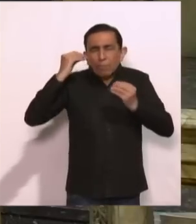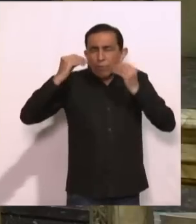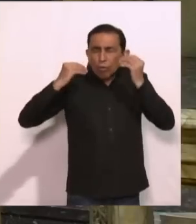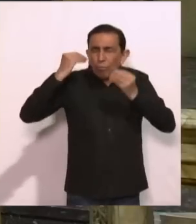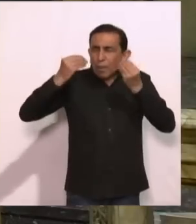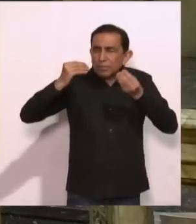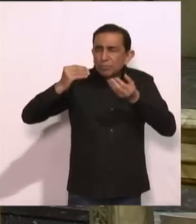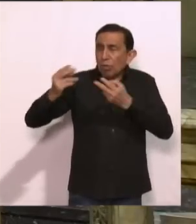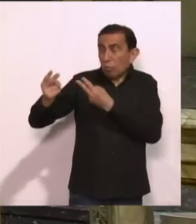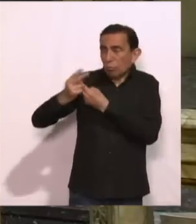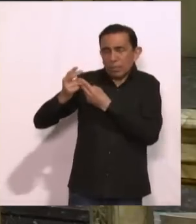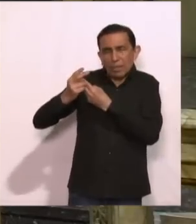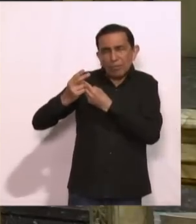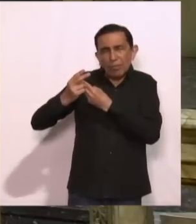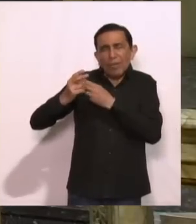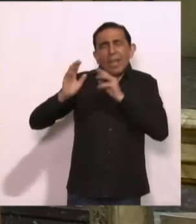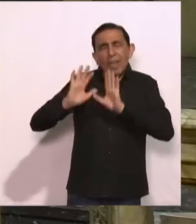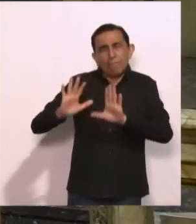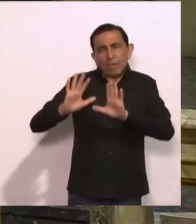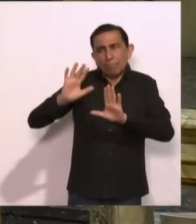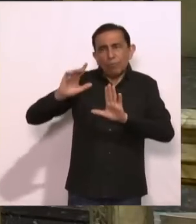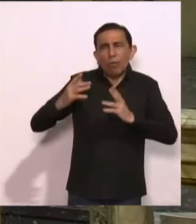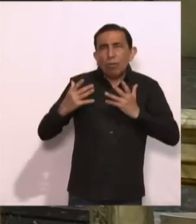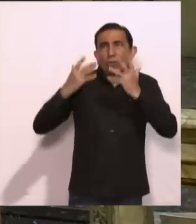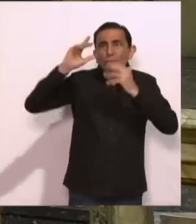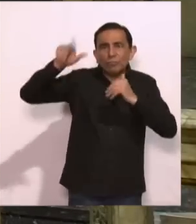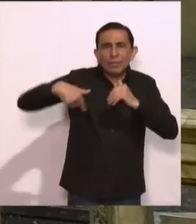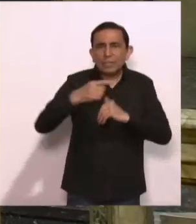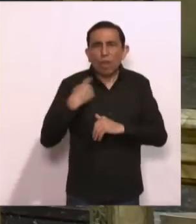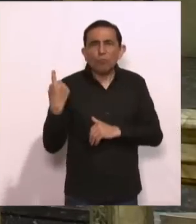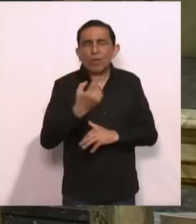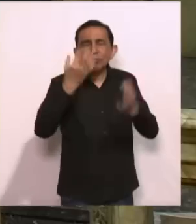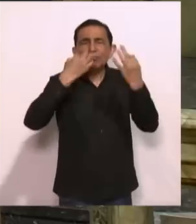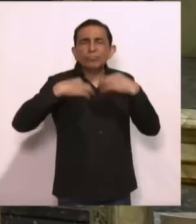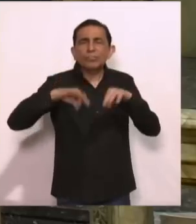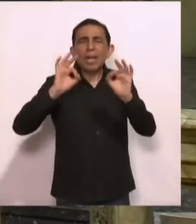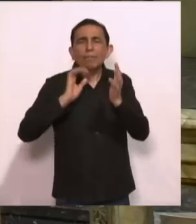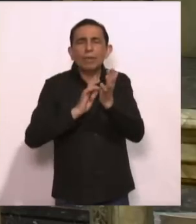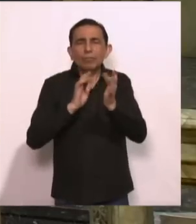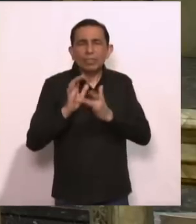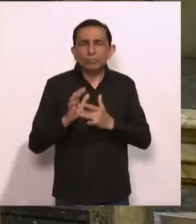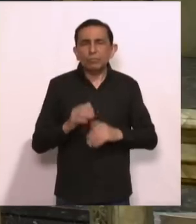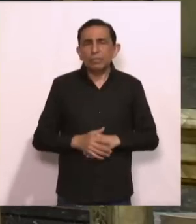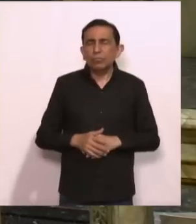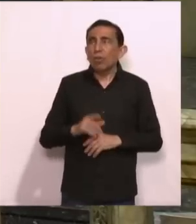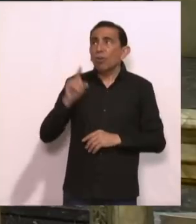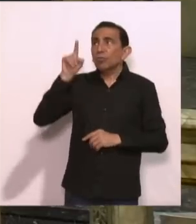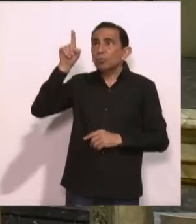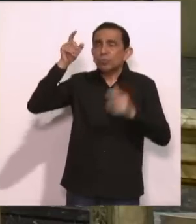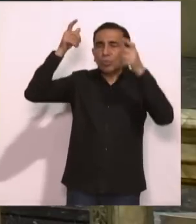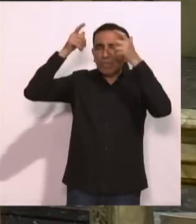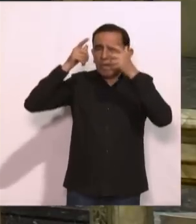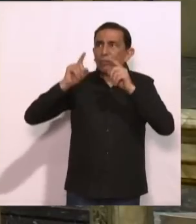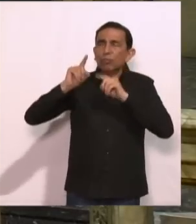perturbación mientras esperamos la gloriosa venida de nuestro Salvador Jesucristo. Tuyo es el